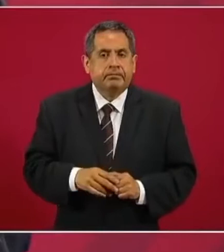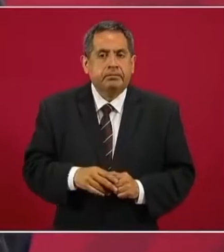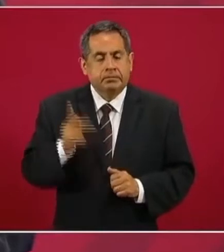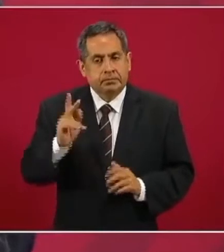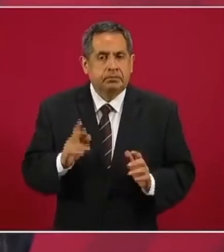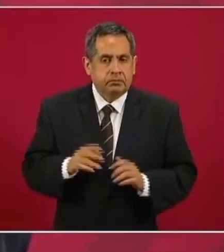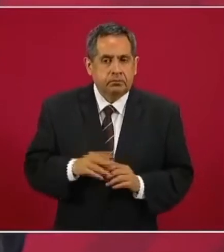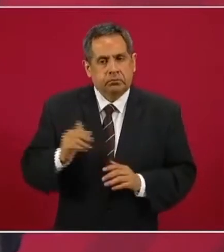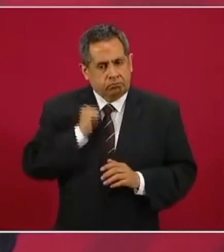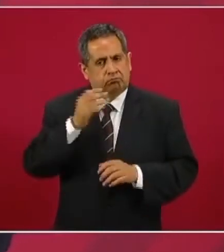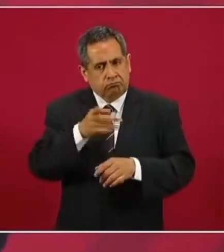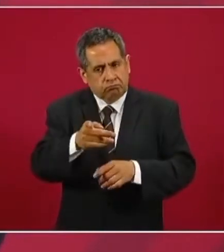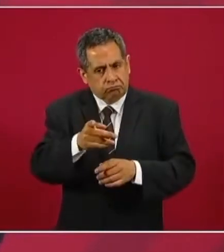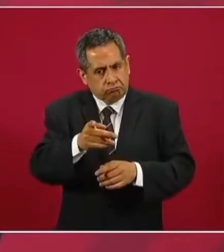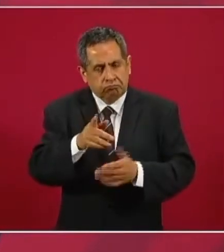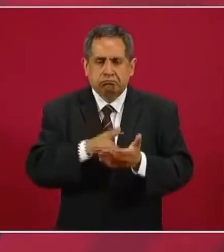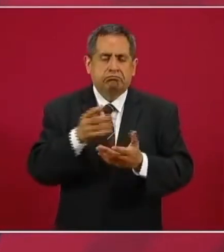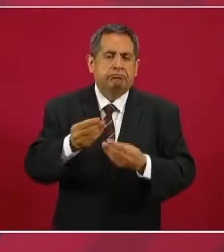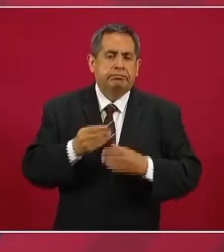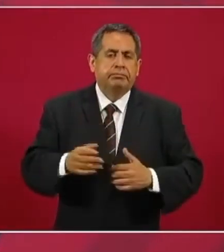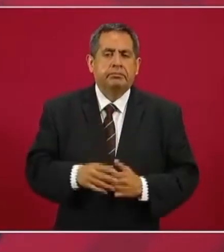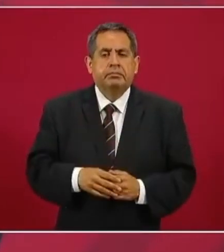pero aprovechando.